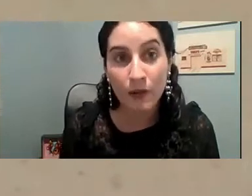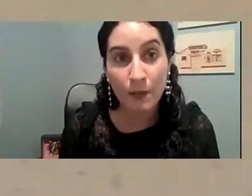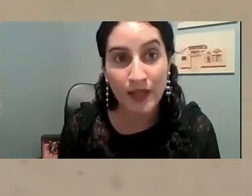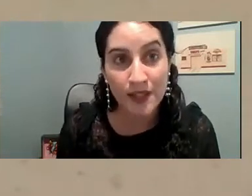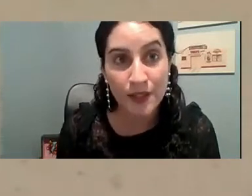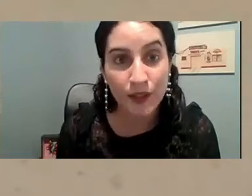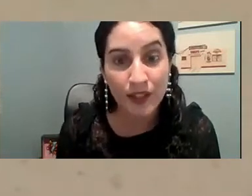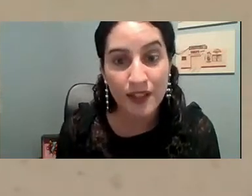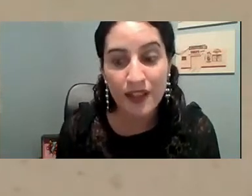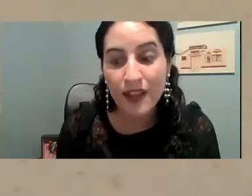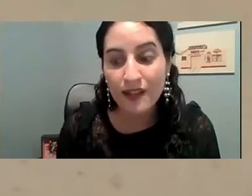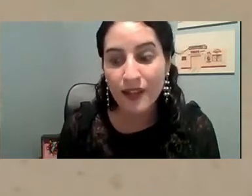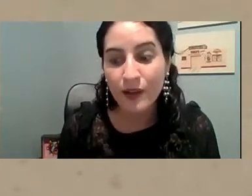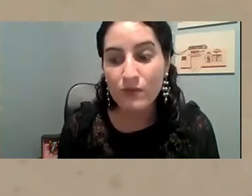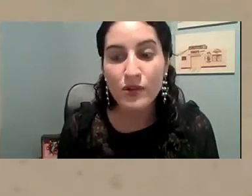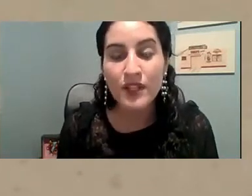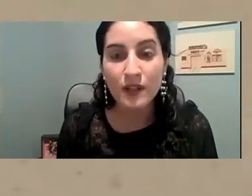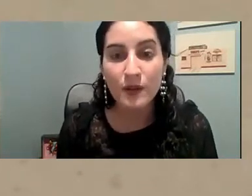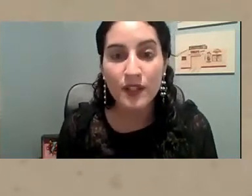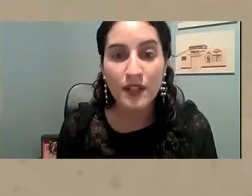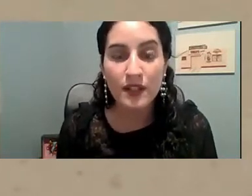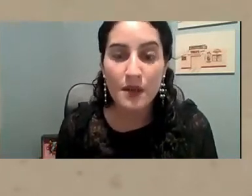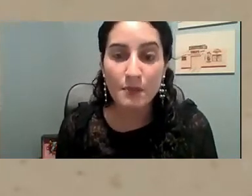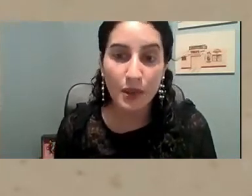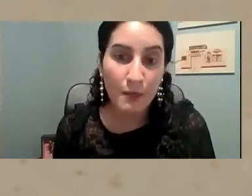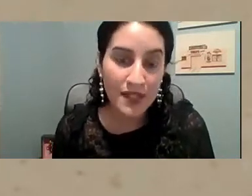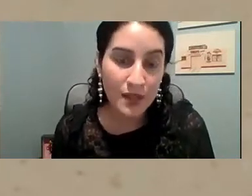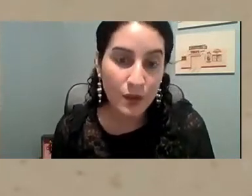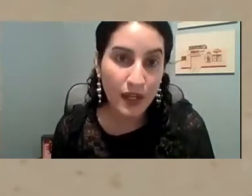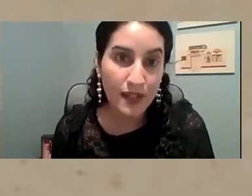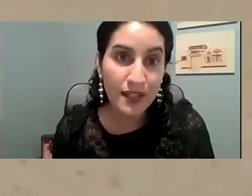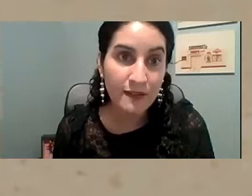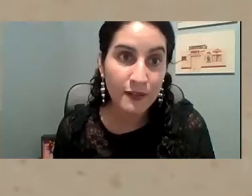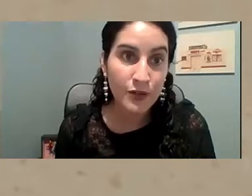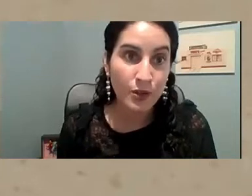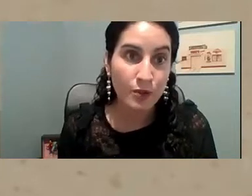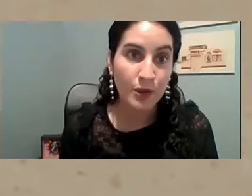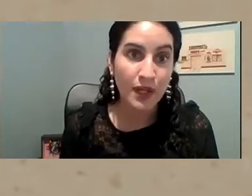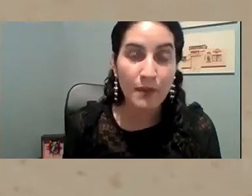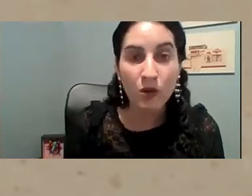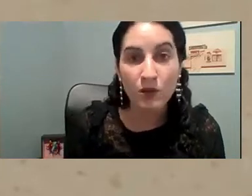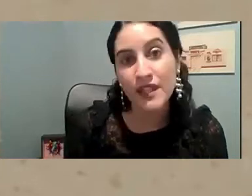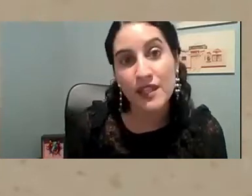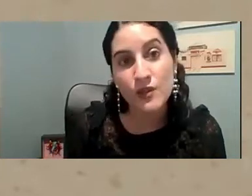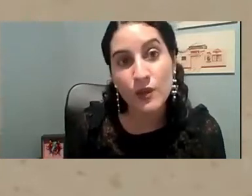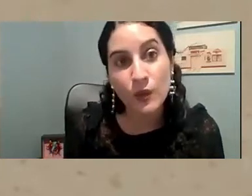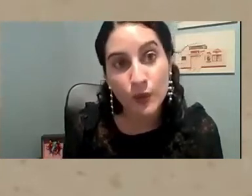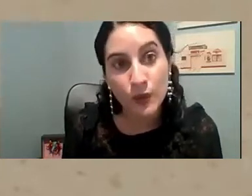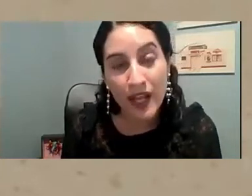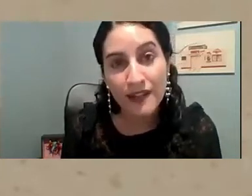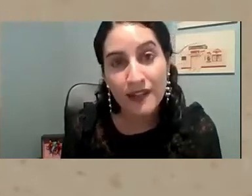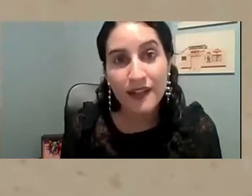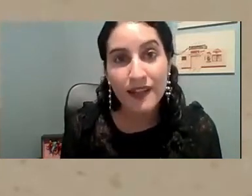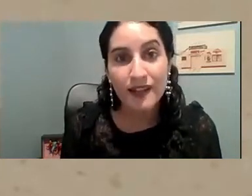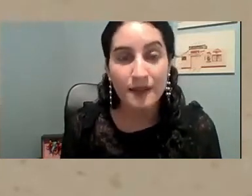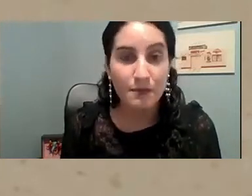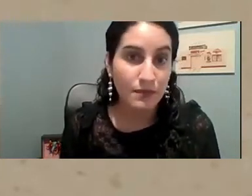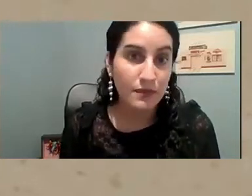darnos recomendaciones de cómo incluir programas educativos o programas con mediación